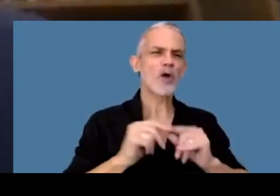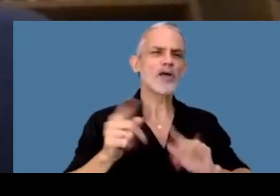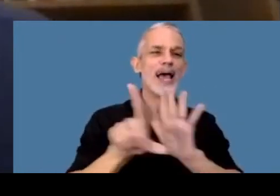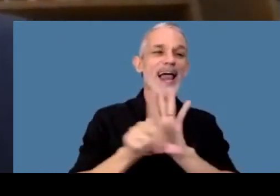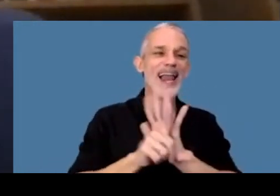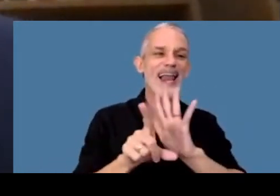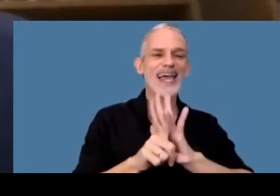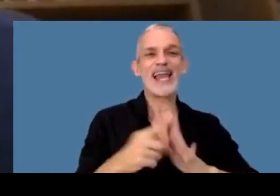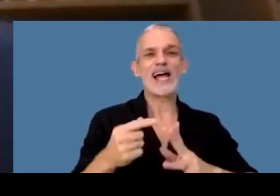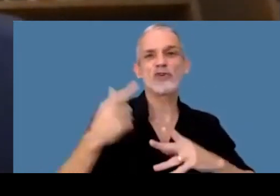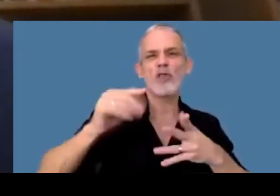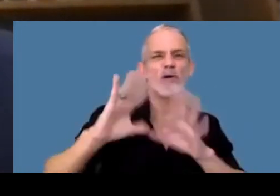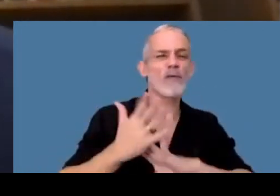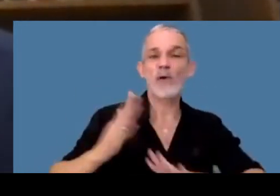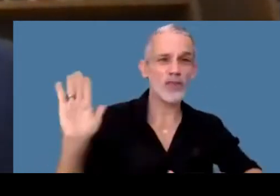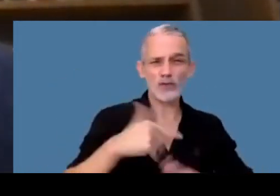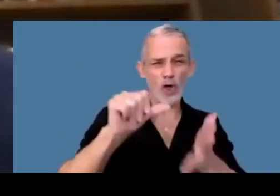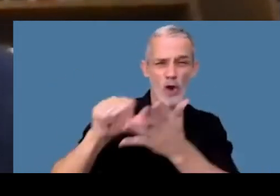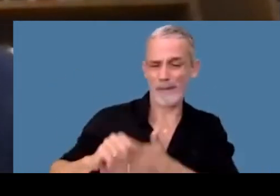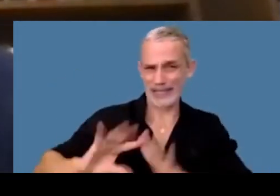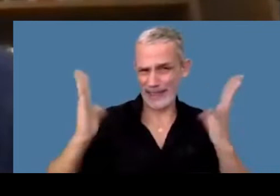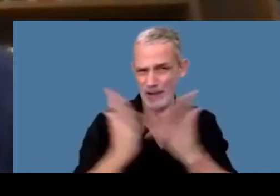de prácticamente todos los países del mundo.